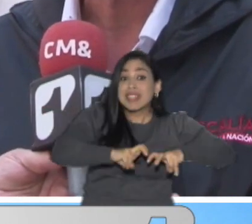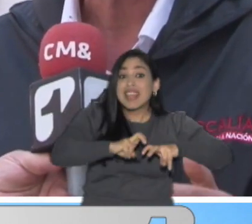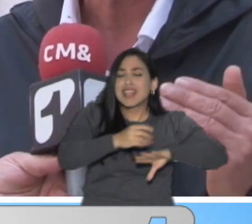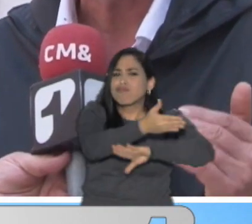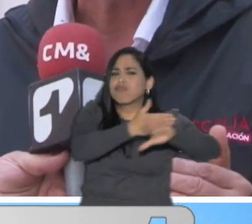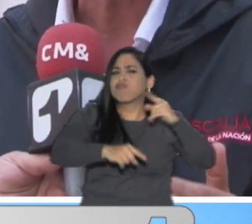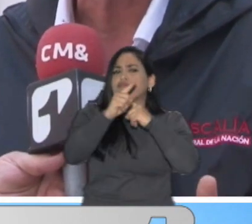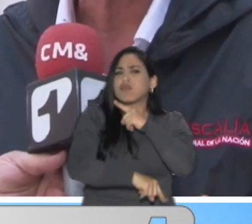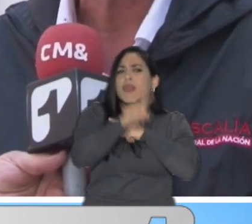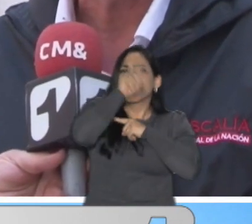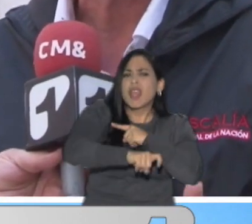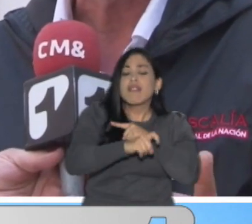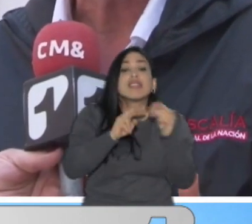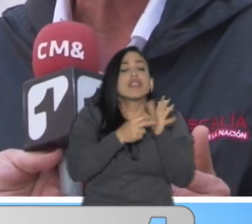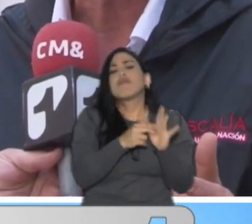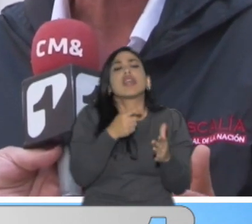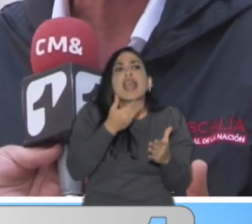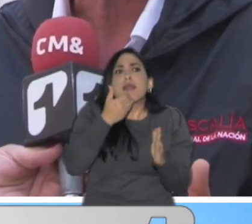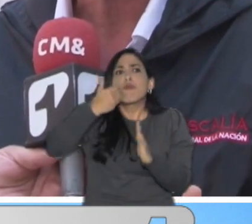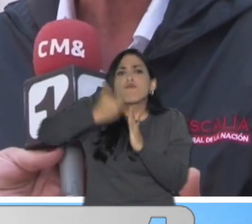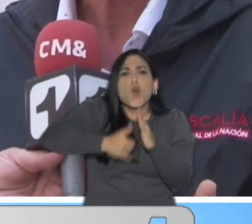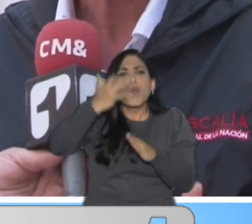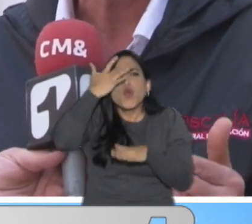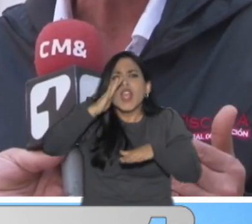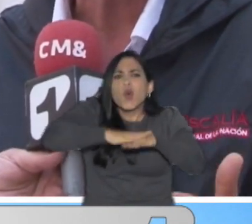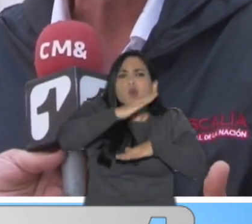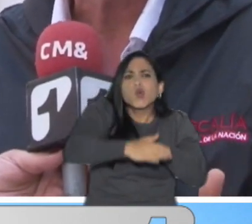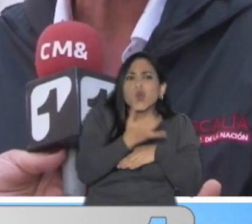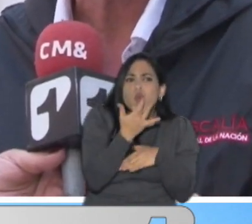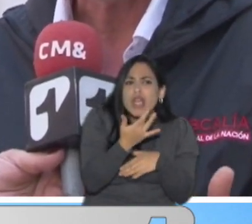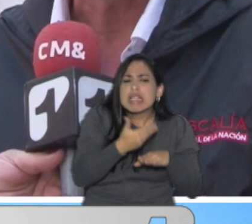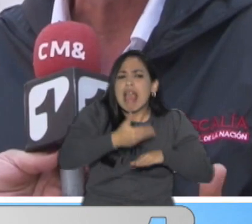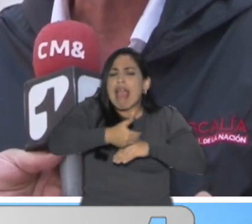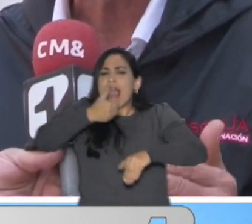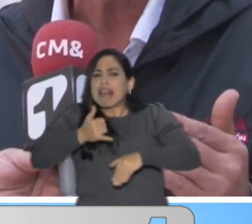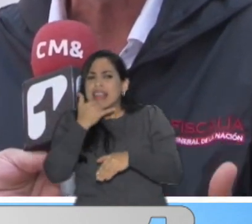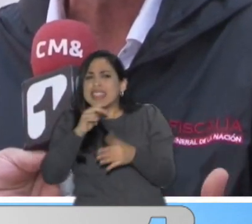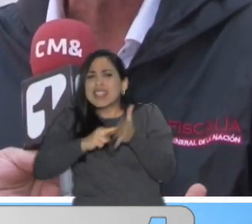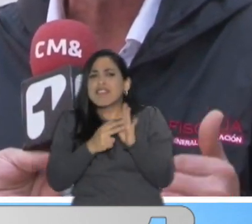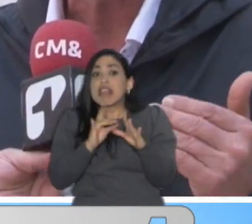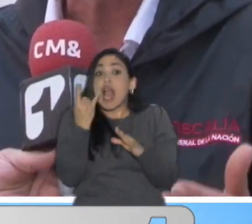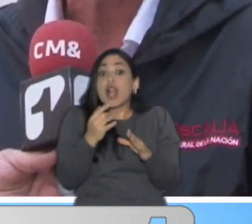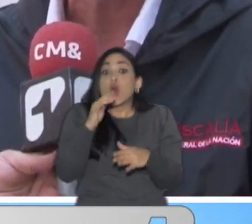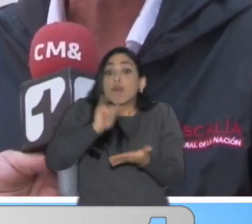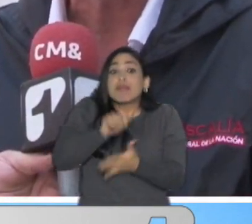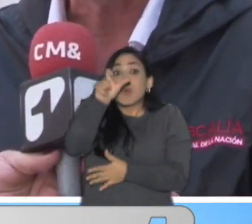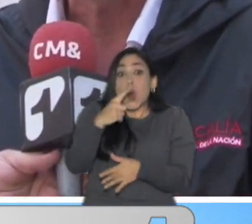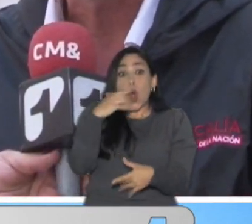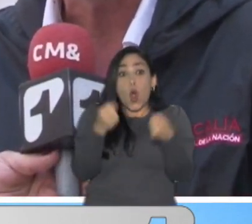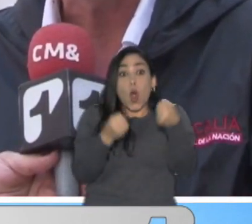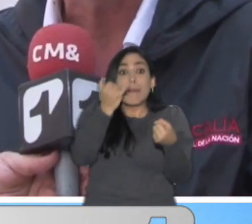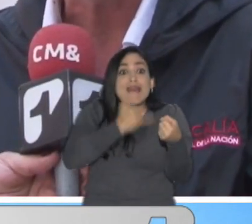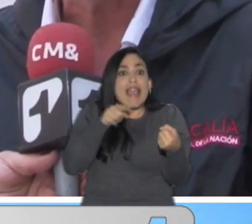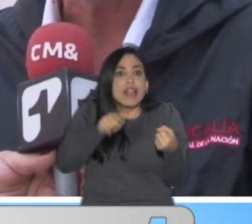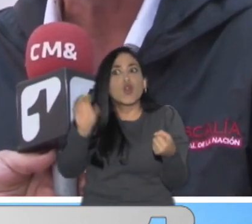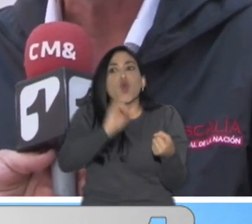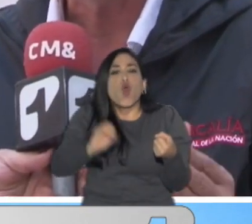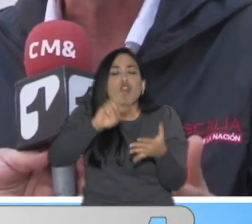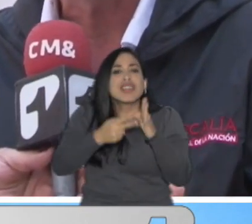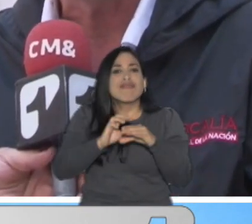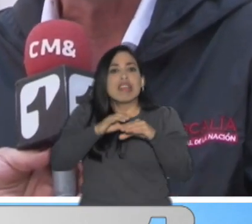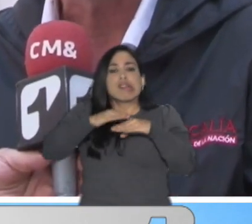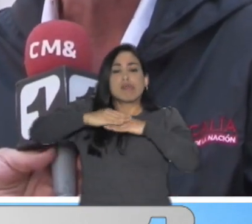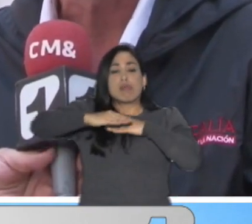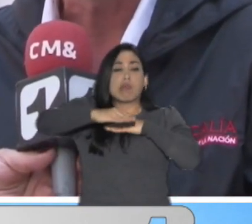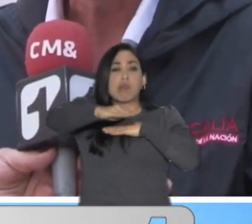carácter penal irá a determinar cuáles fueron las causas, si esto obedece a una falla humana, una falla mecánica o es el estado de la vía